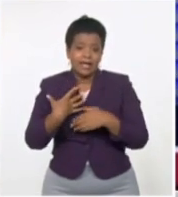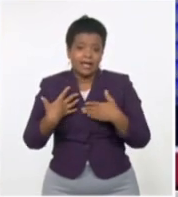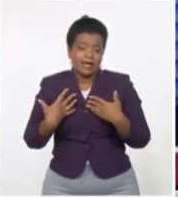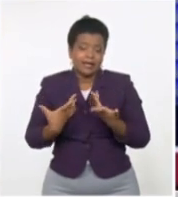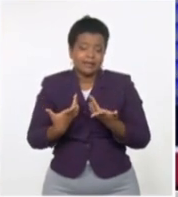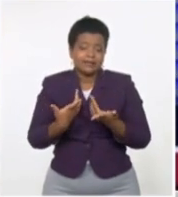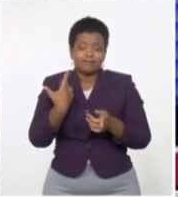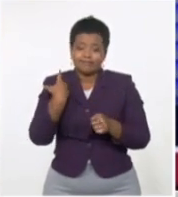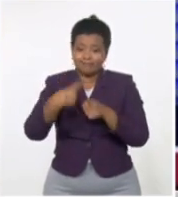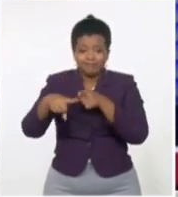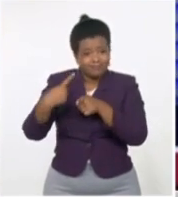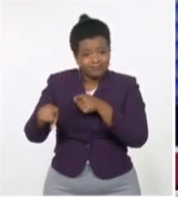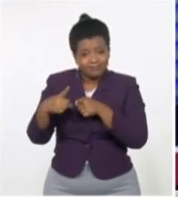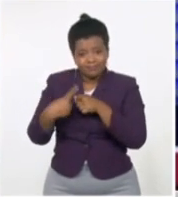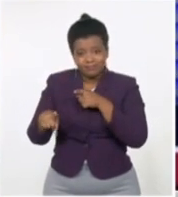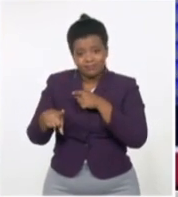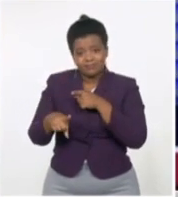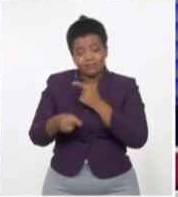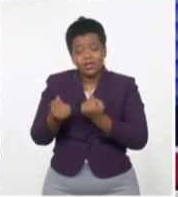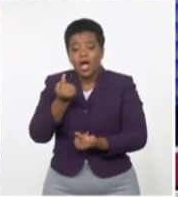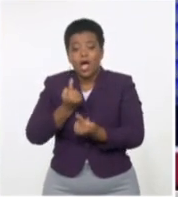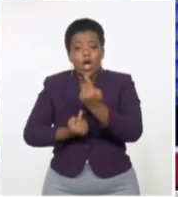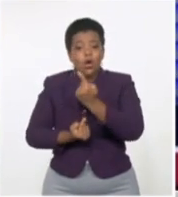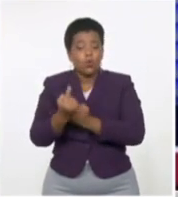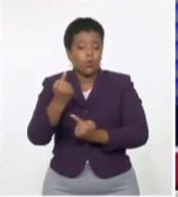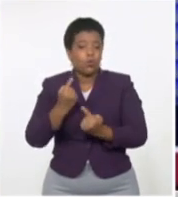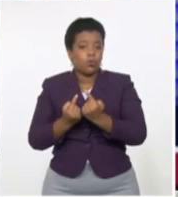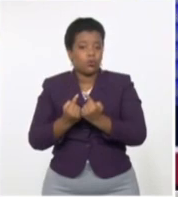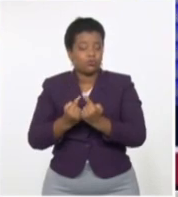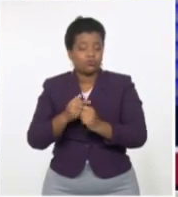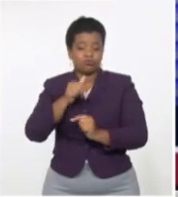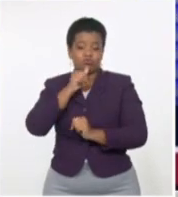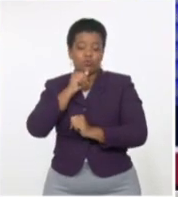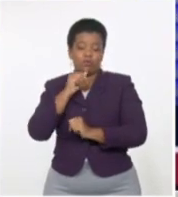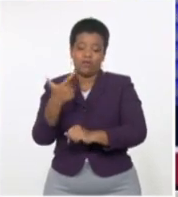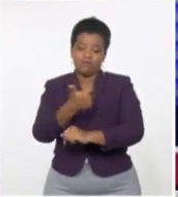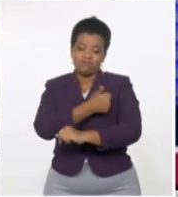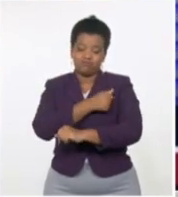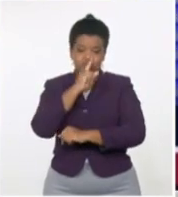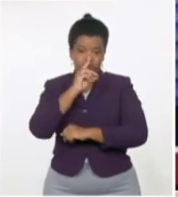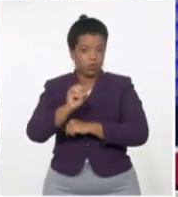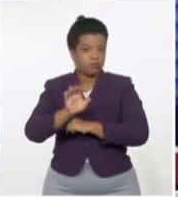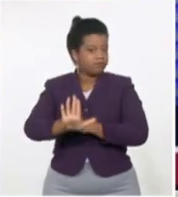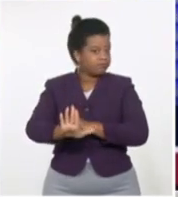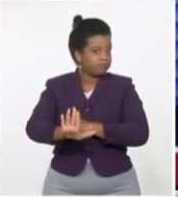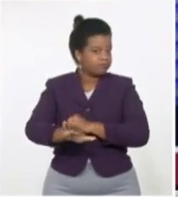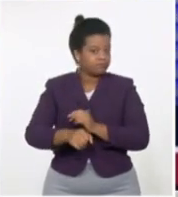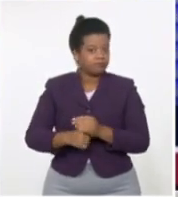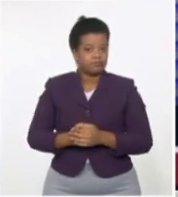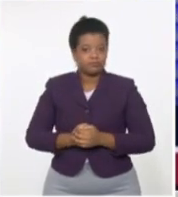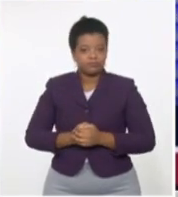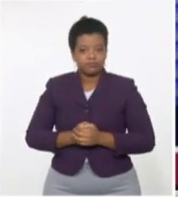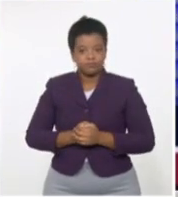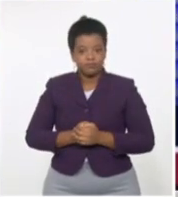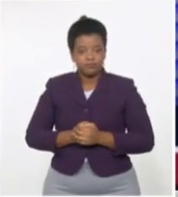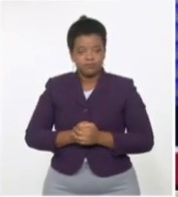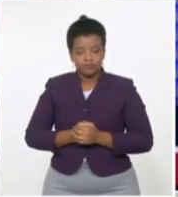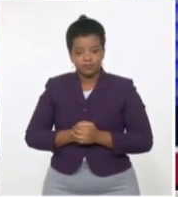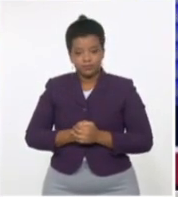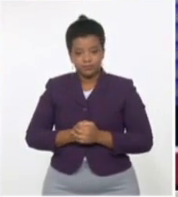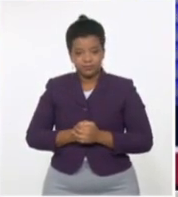otra serie de medicamentos tampoco deben entrar en la intervención. El uso concomitante en el mismo momento de